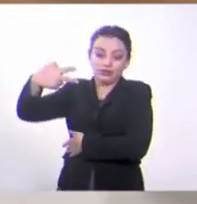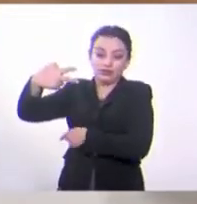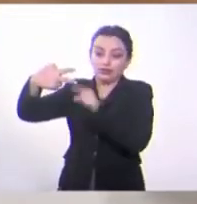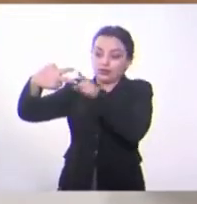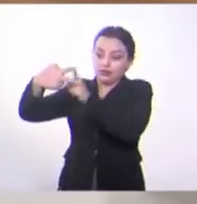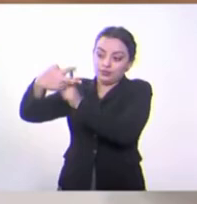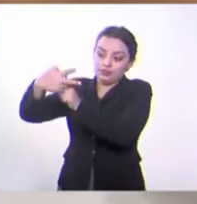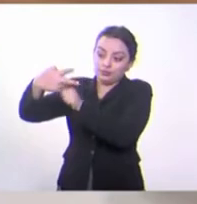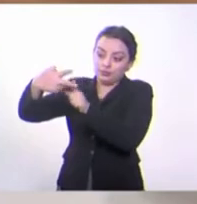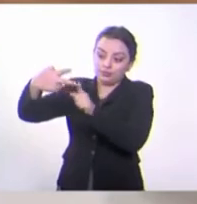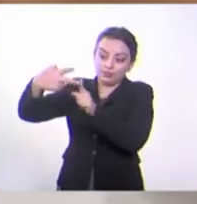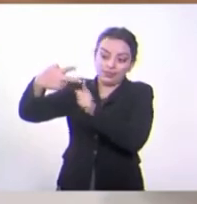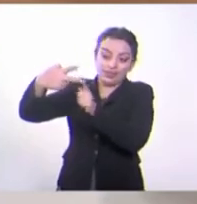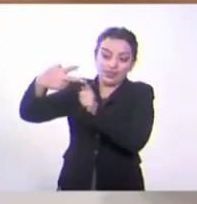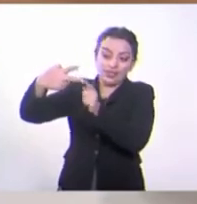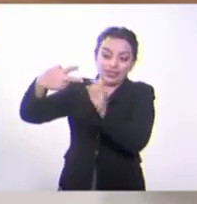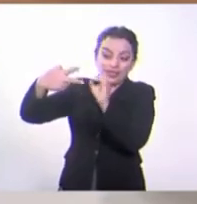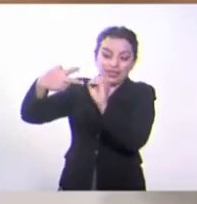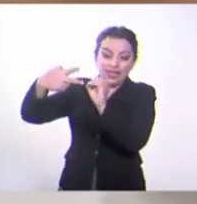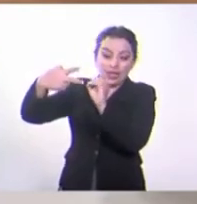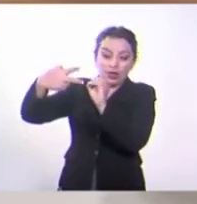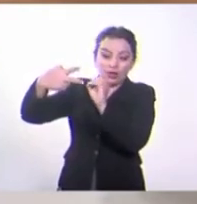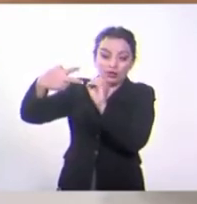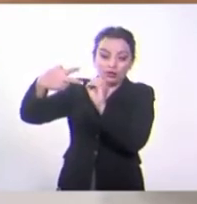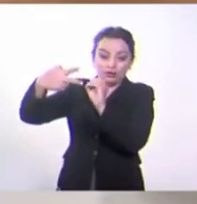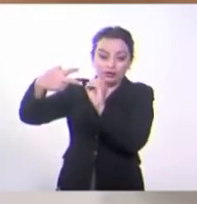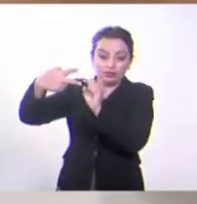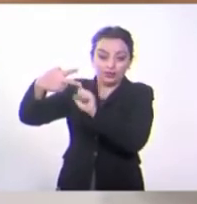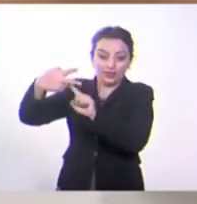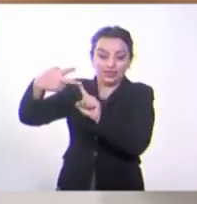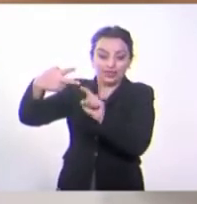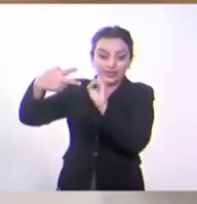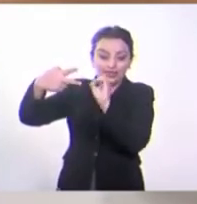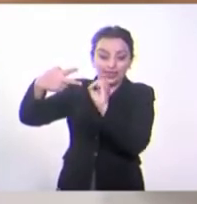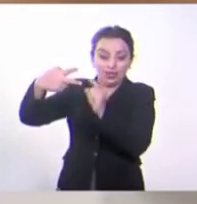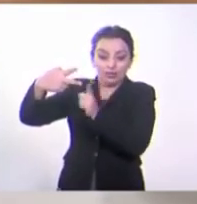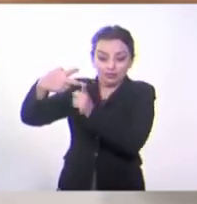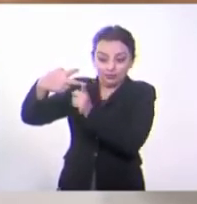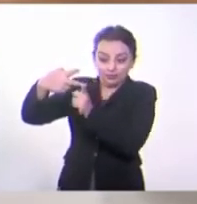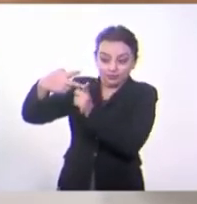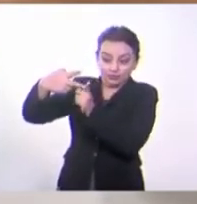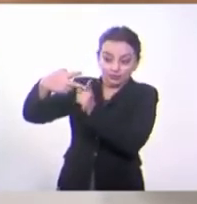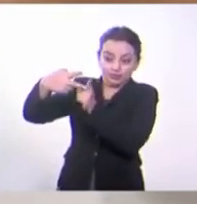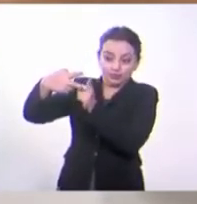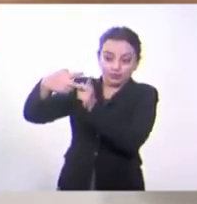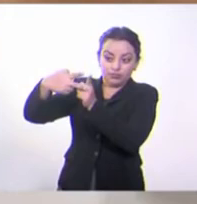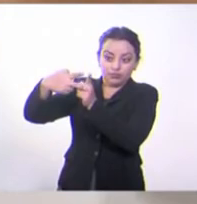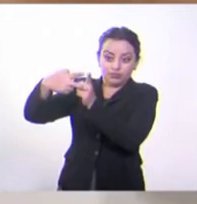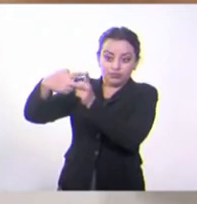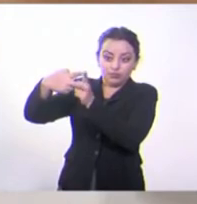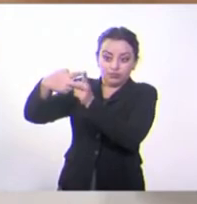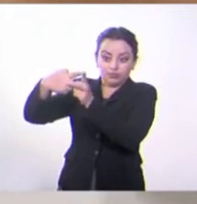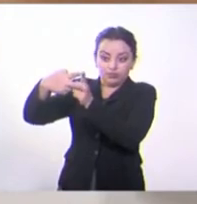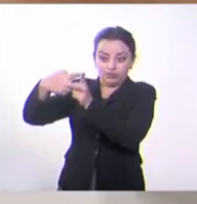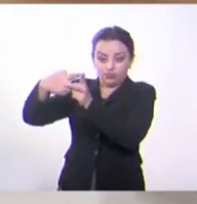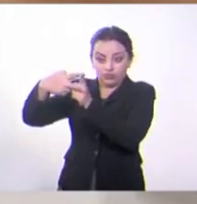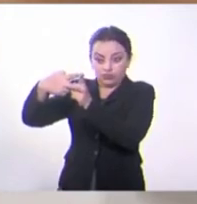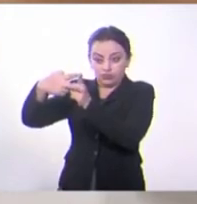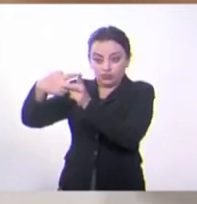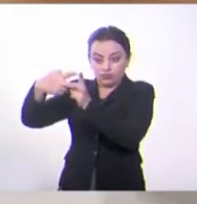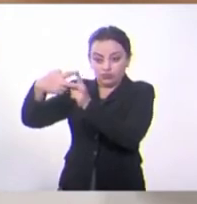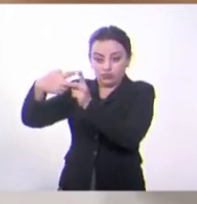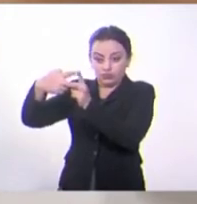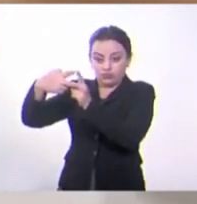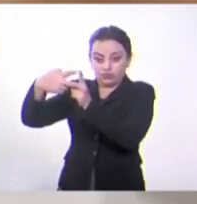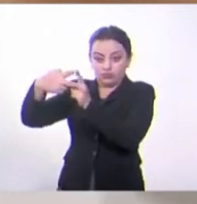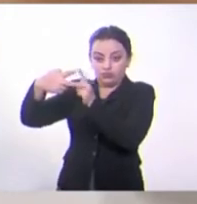que corresponda con el lado, ¿sí? Y observando aquí